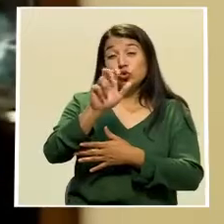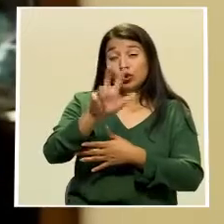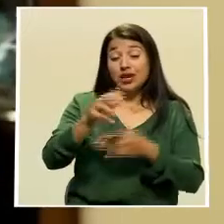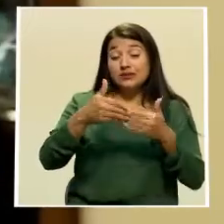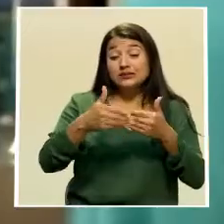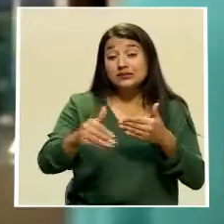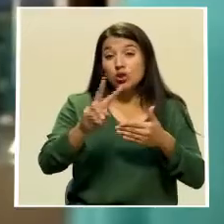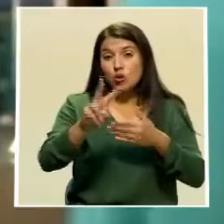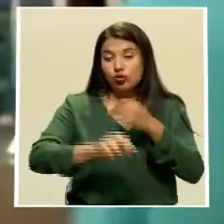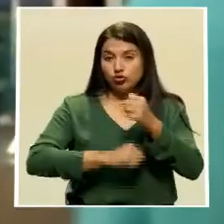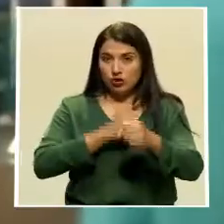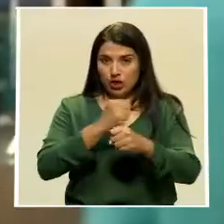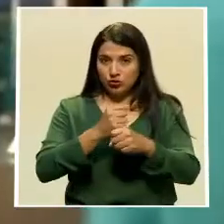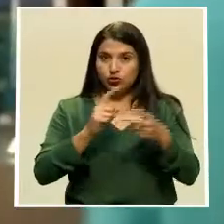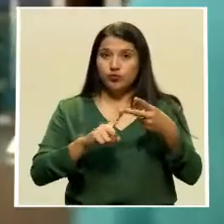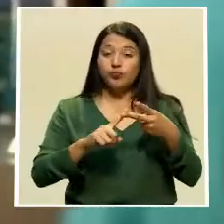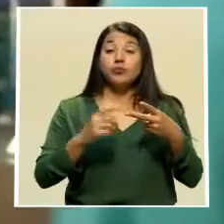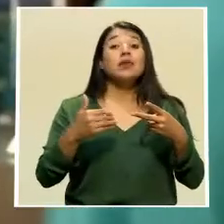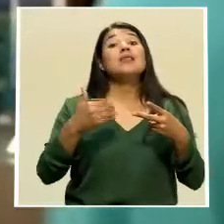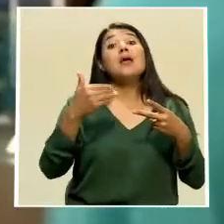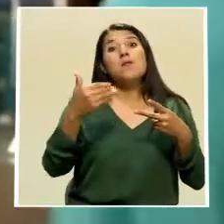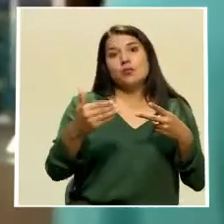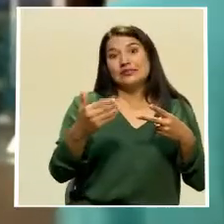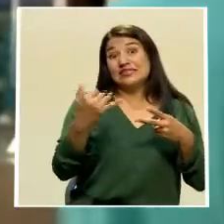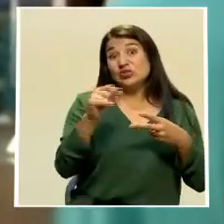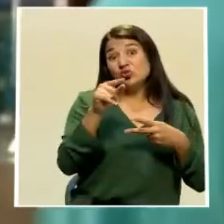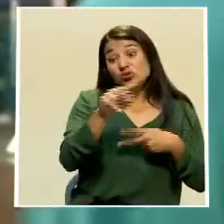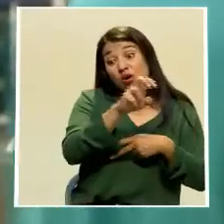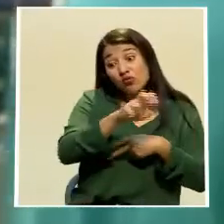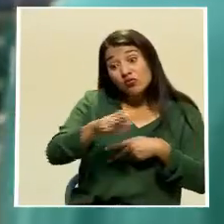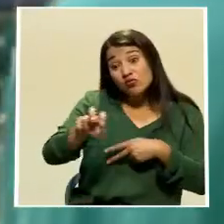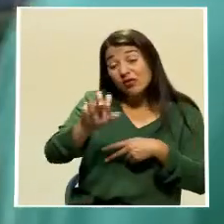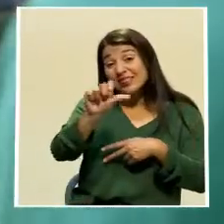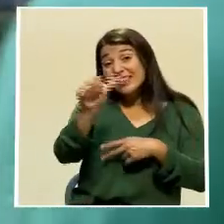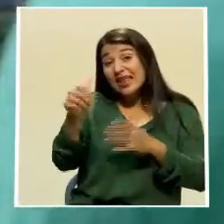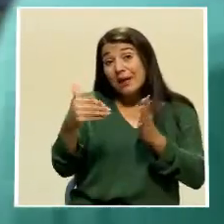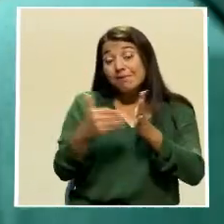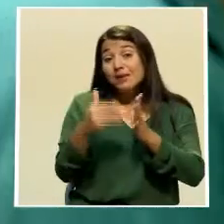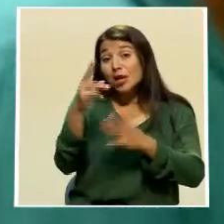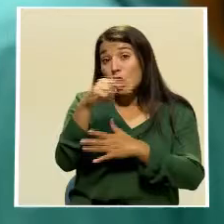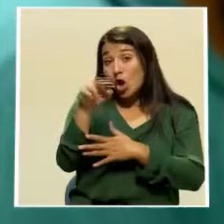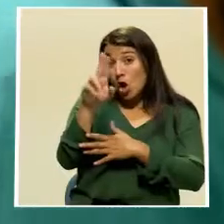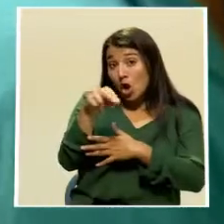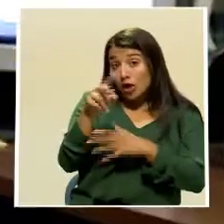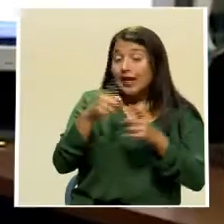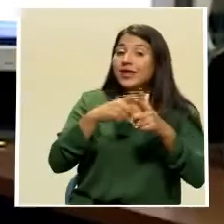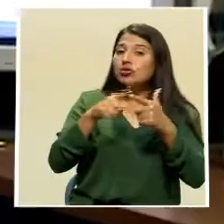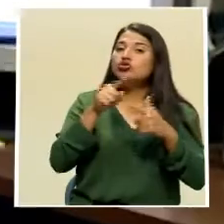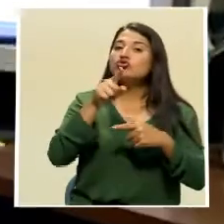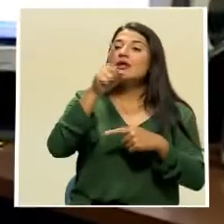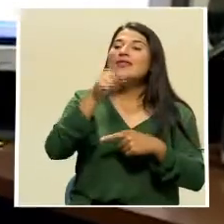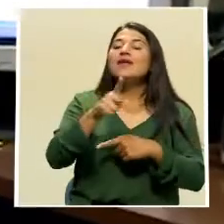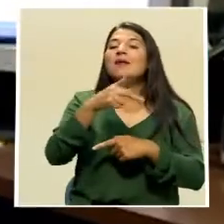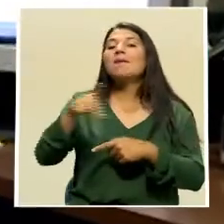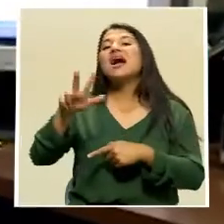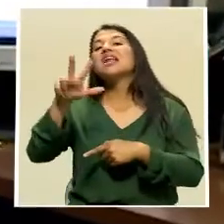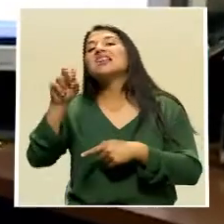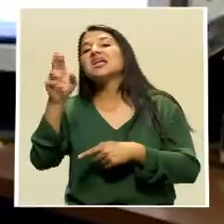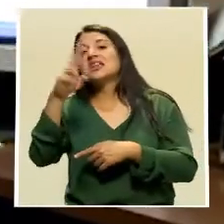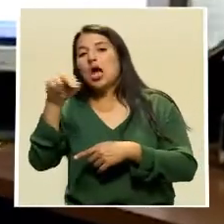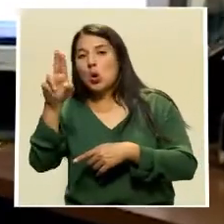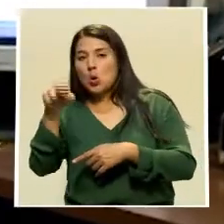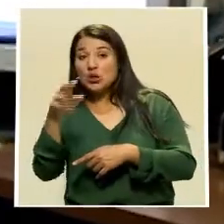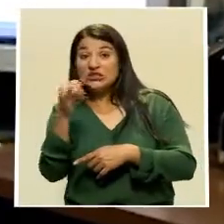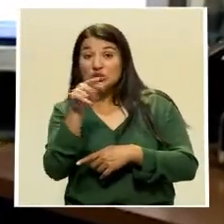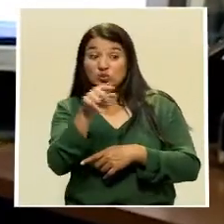una transferencia de 10.000 colones, usted tendría que pagar 30 colones y en una transferencia de 100.000 colones se